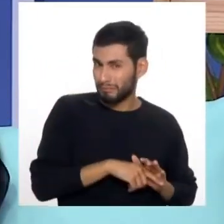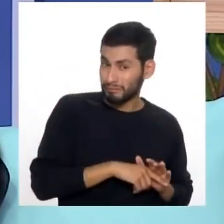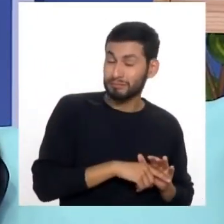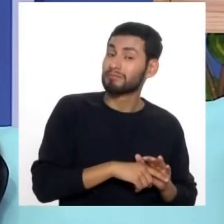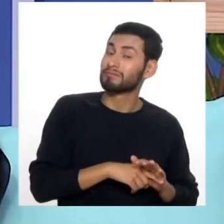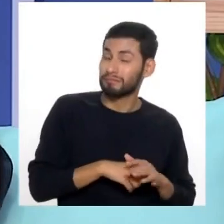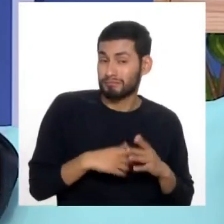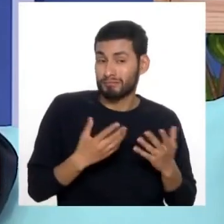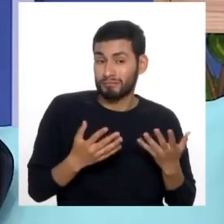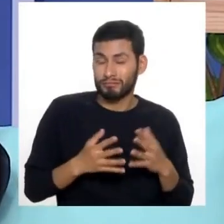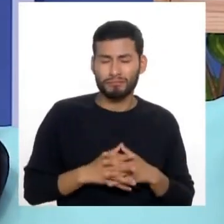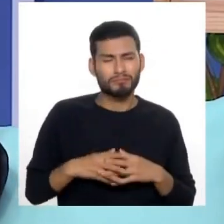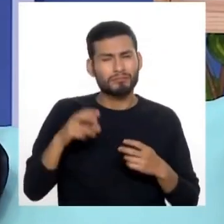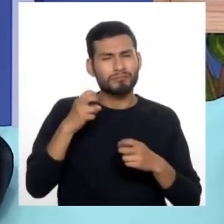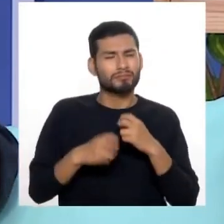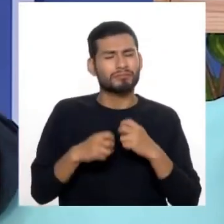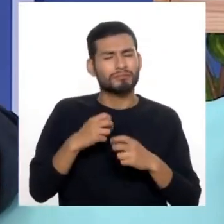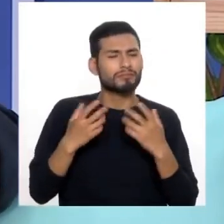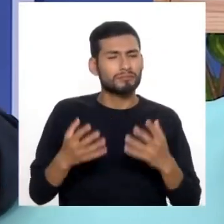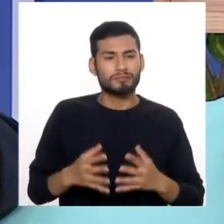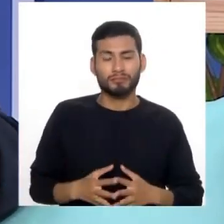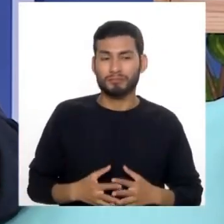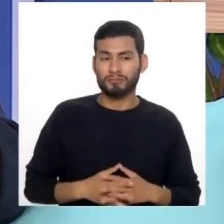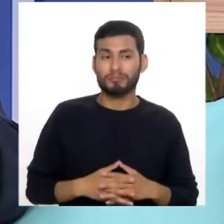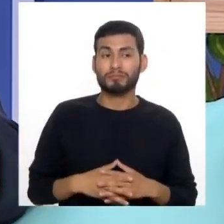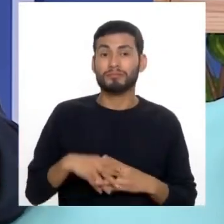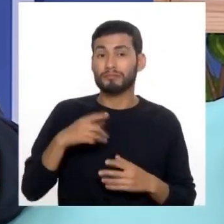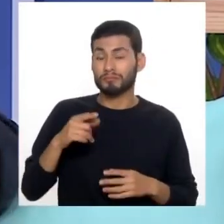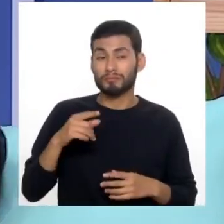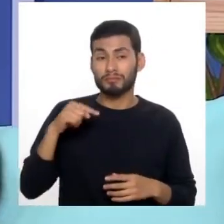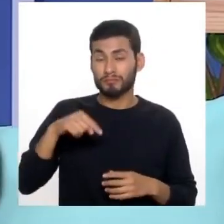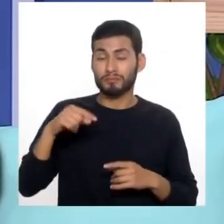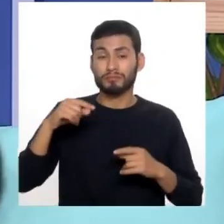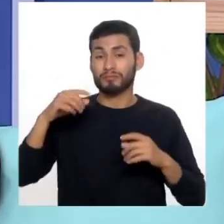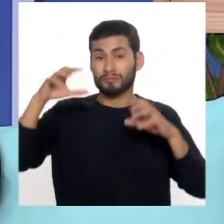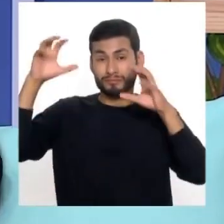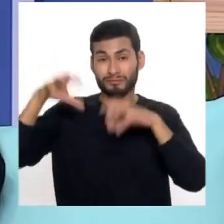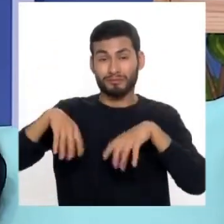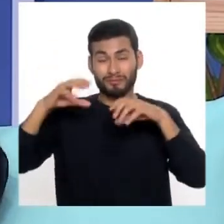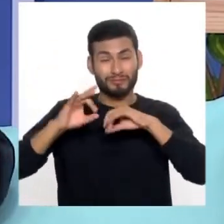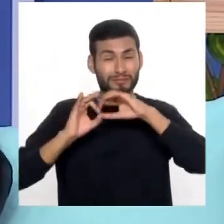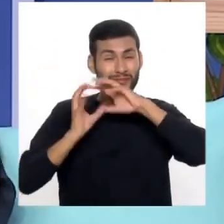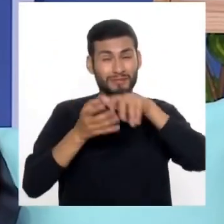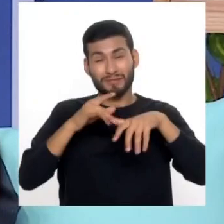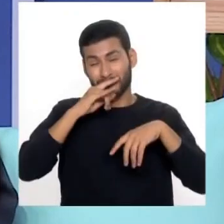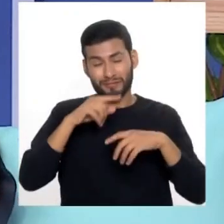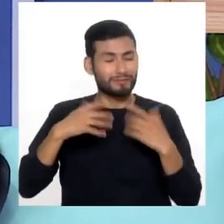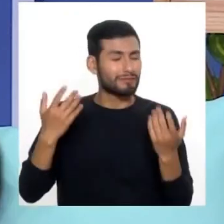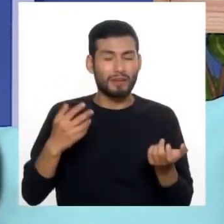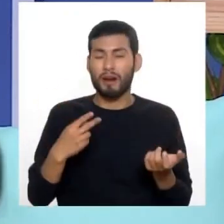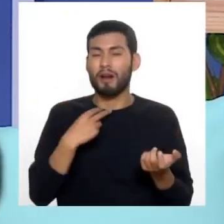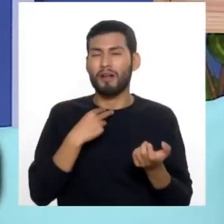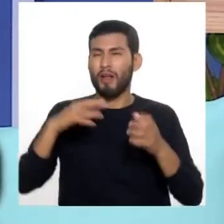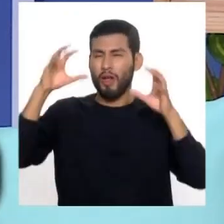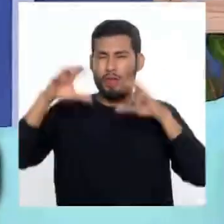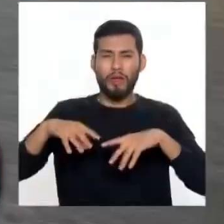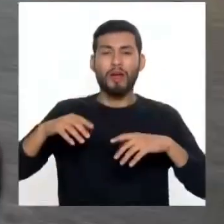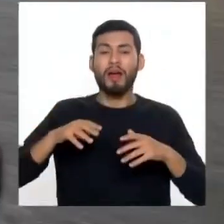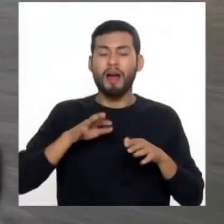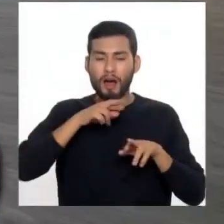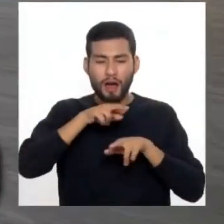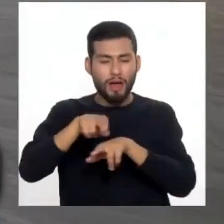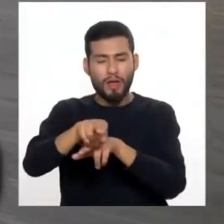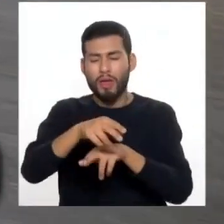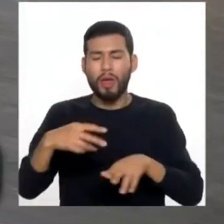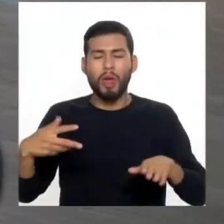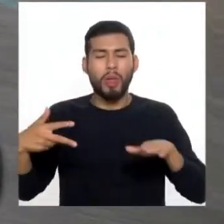¿no es así? El problema es cuando el Niño se vuelve muy intenso, entonces bloquea carreteras, impide salir a